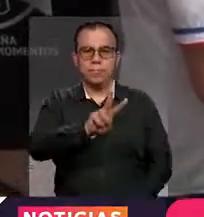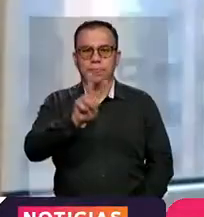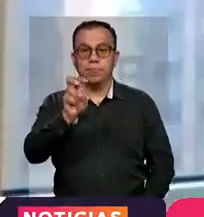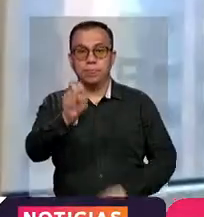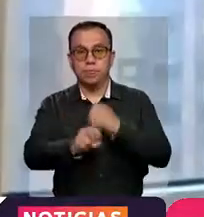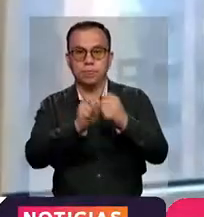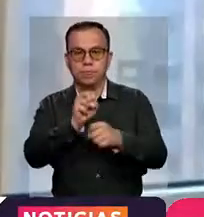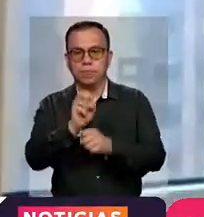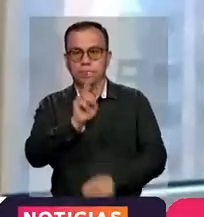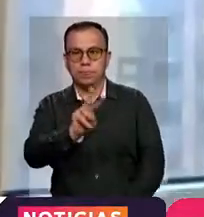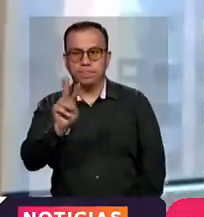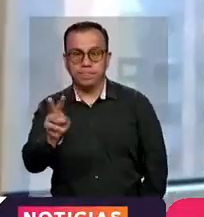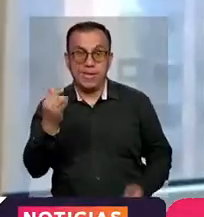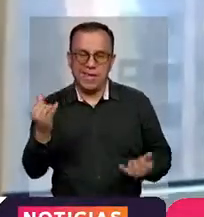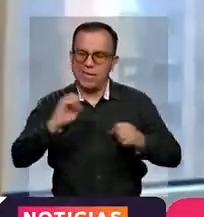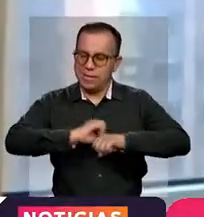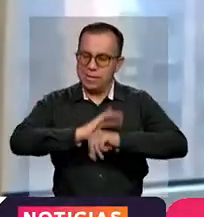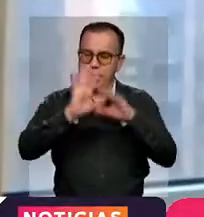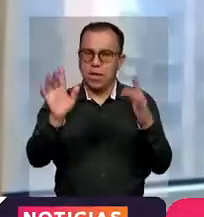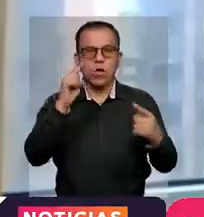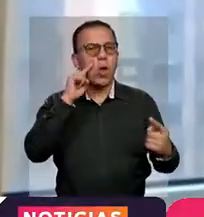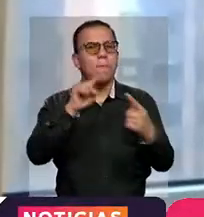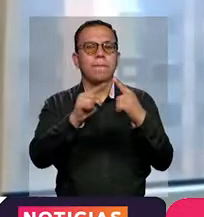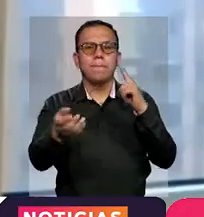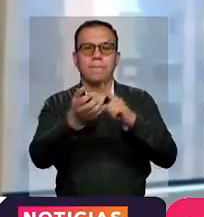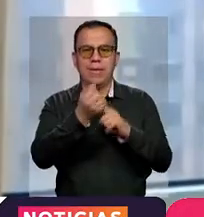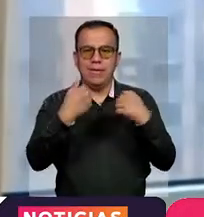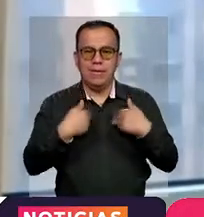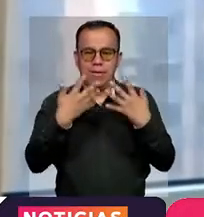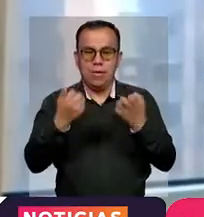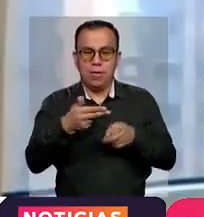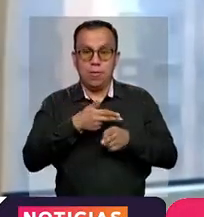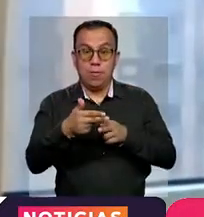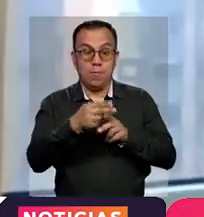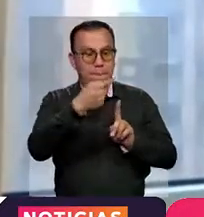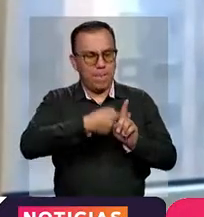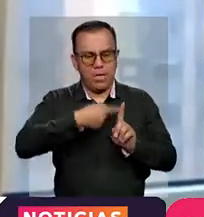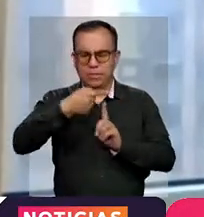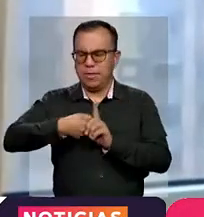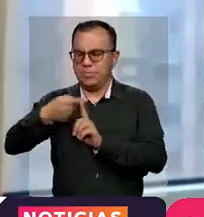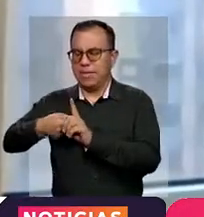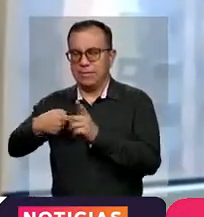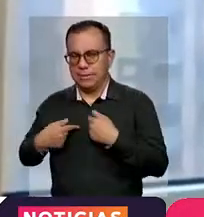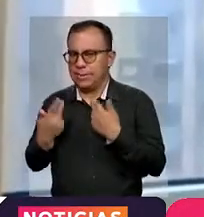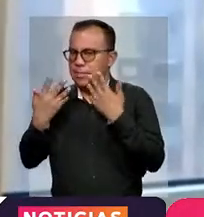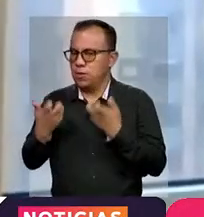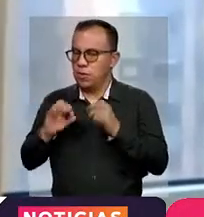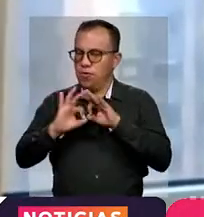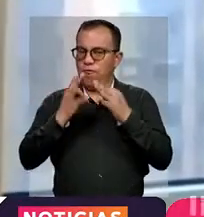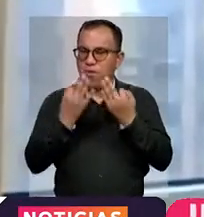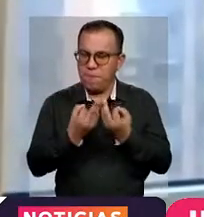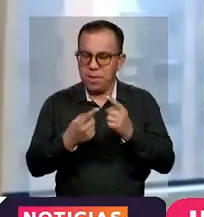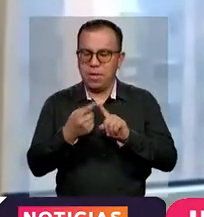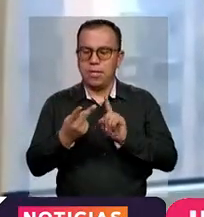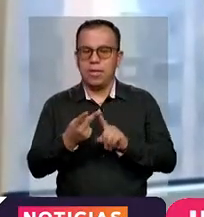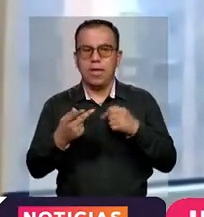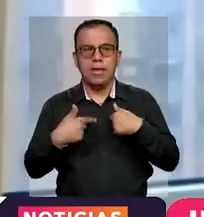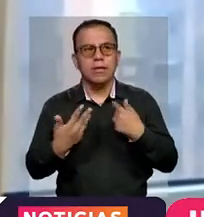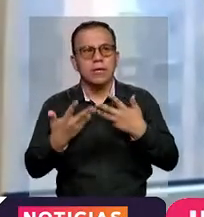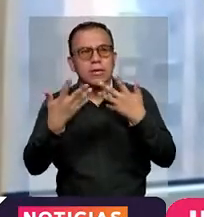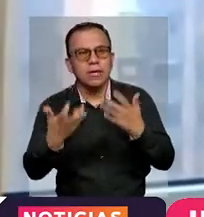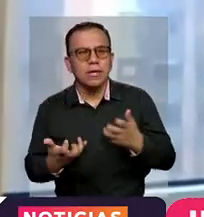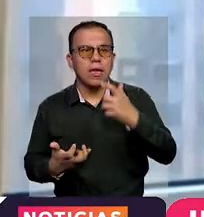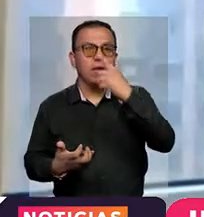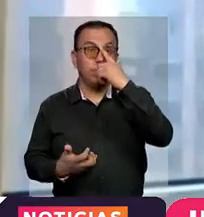2022. Lo primero, definir qué metas se quieren alcanzar en los próximos meses, qué quiero lograr en familia, qué quiero lograr